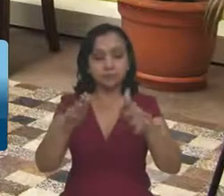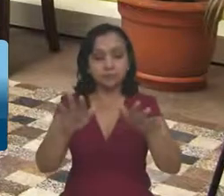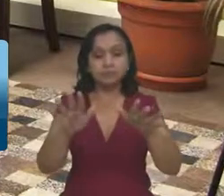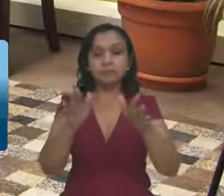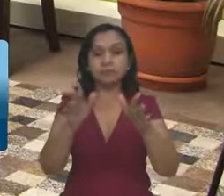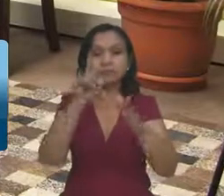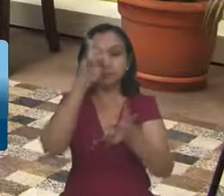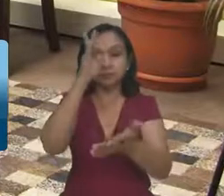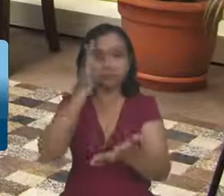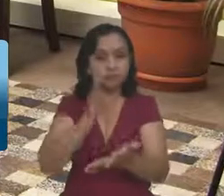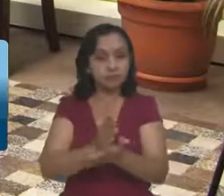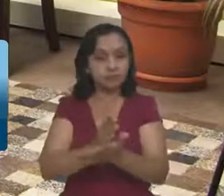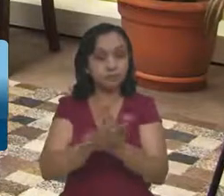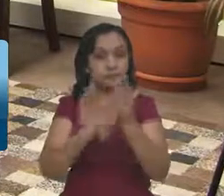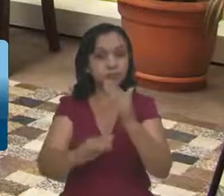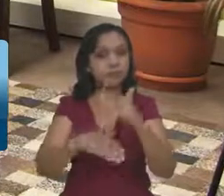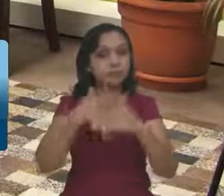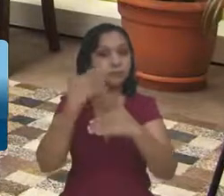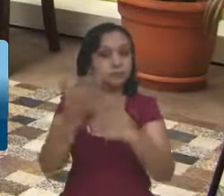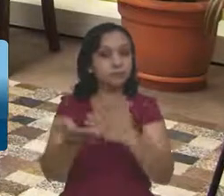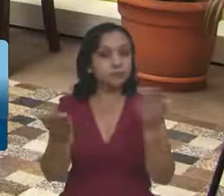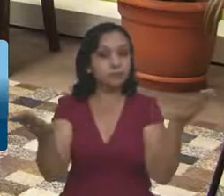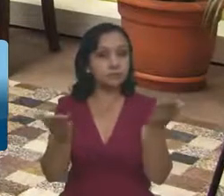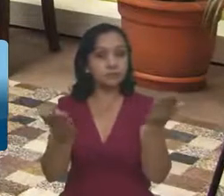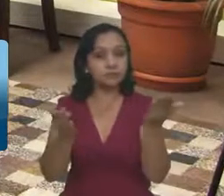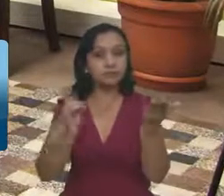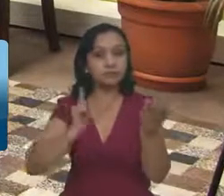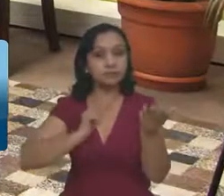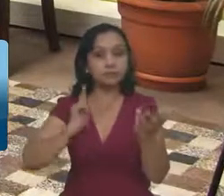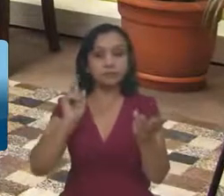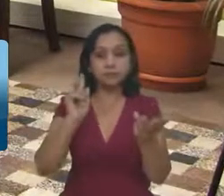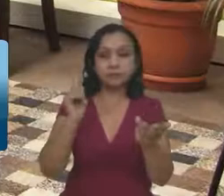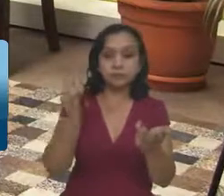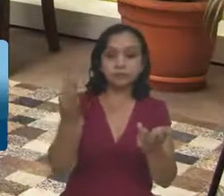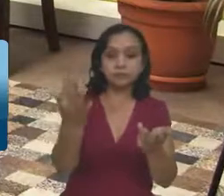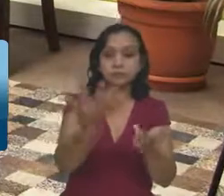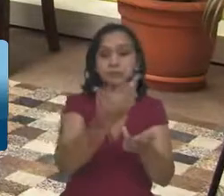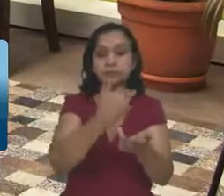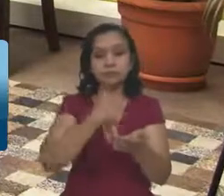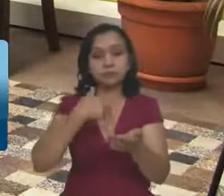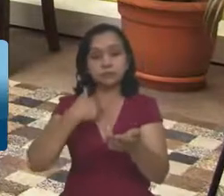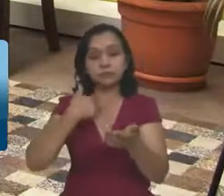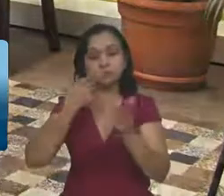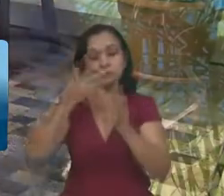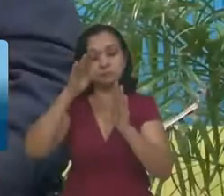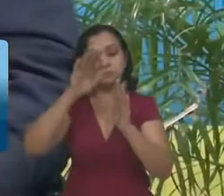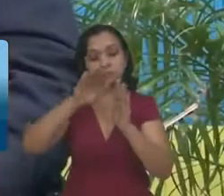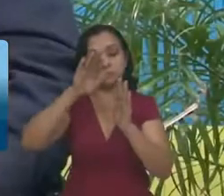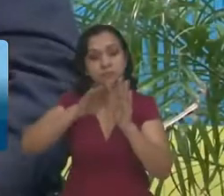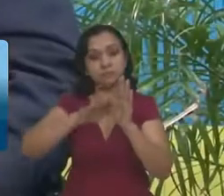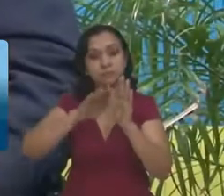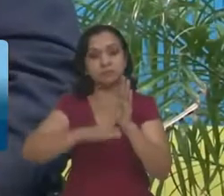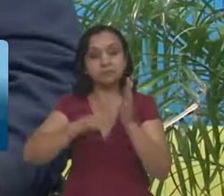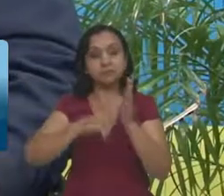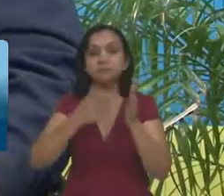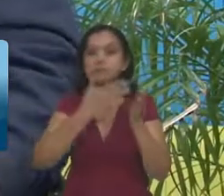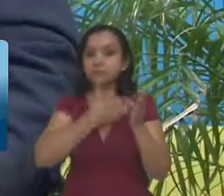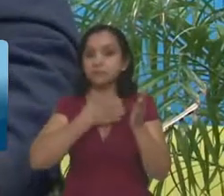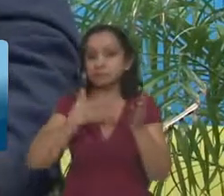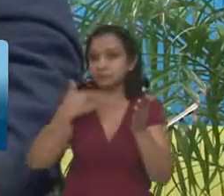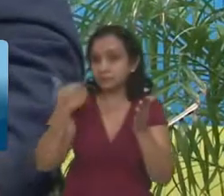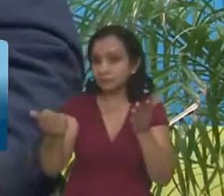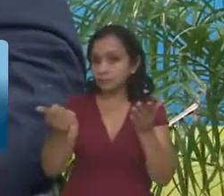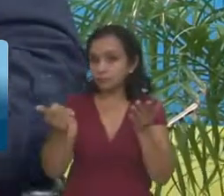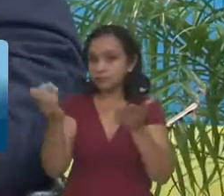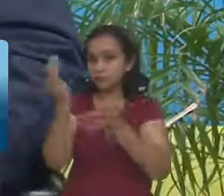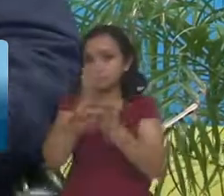pero una vez posteriormente, ya después que ya todo viene en regresión, esto va disminuyendo y esto va mejorando. Obviamente que a